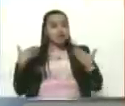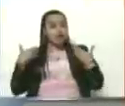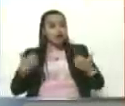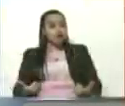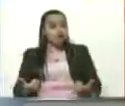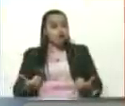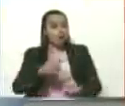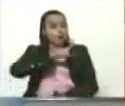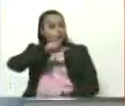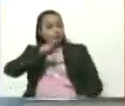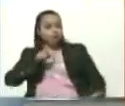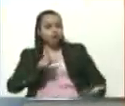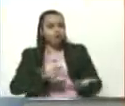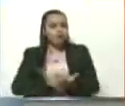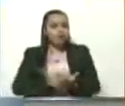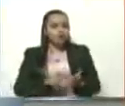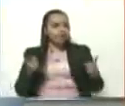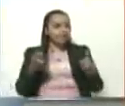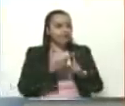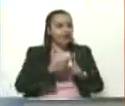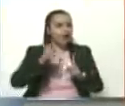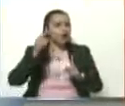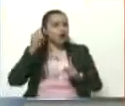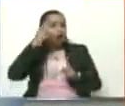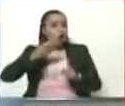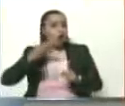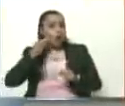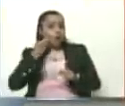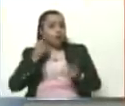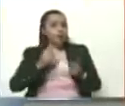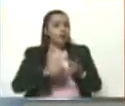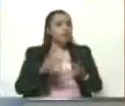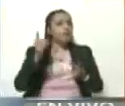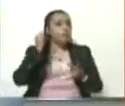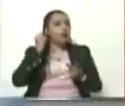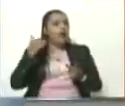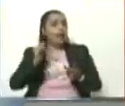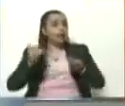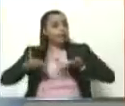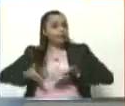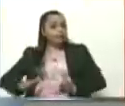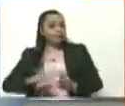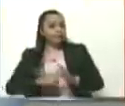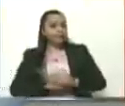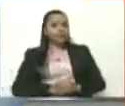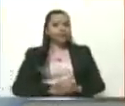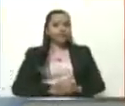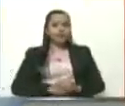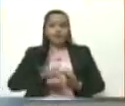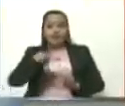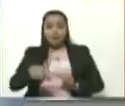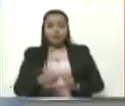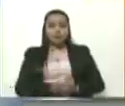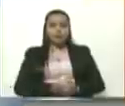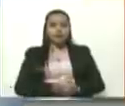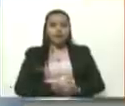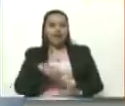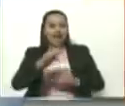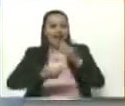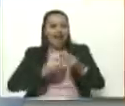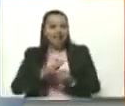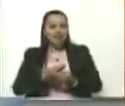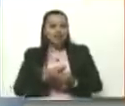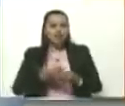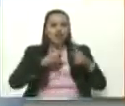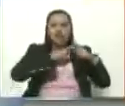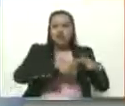integridad de las adolescentes y mujeres que van a dar a luz además se ha estado realizando un ciclo de